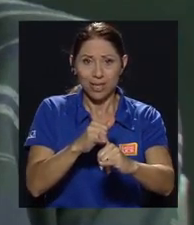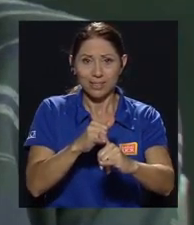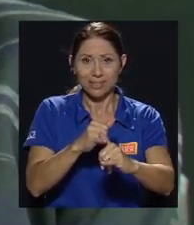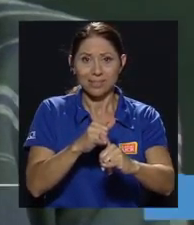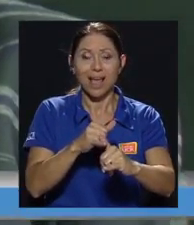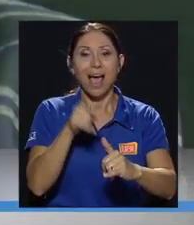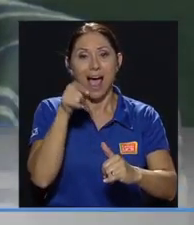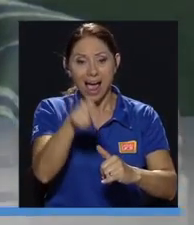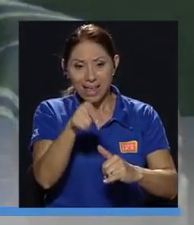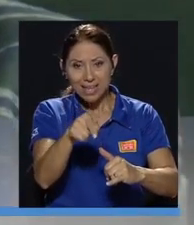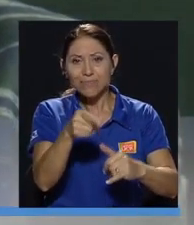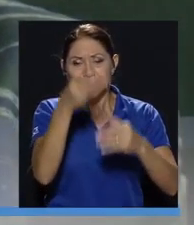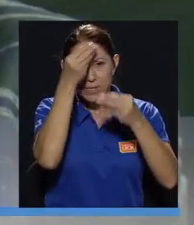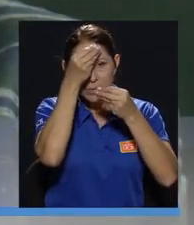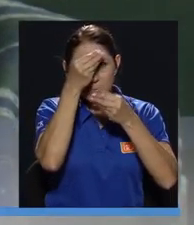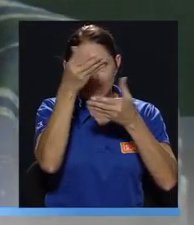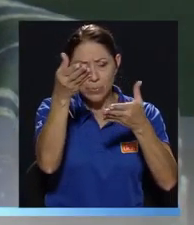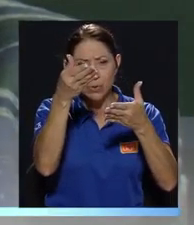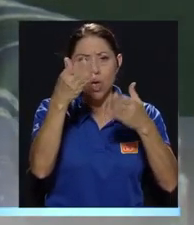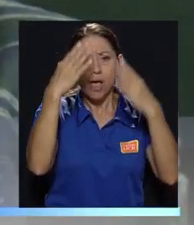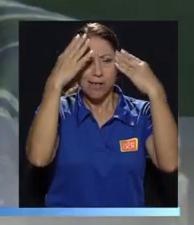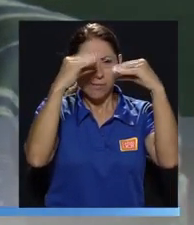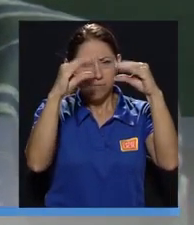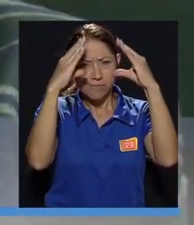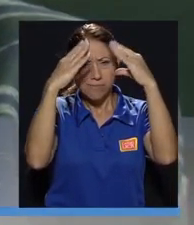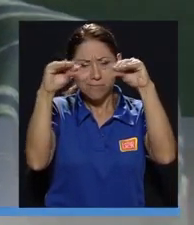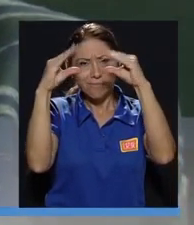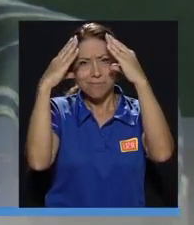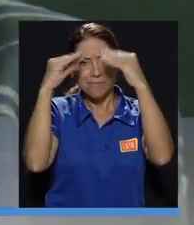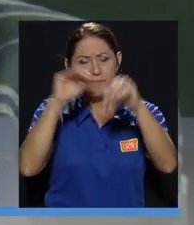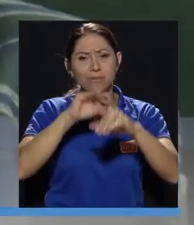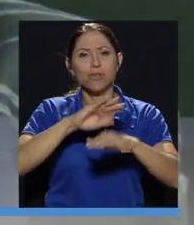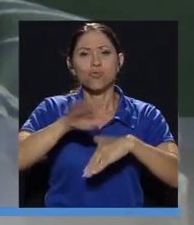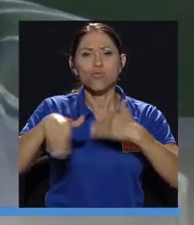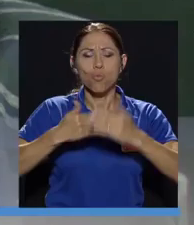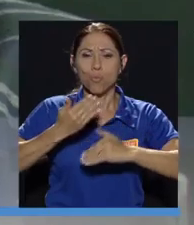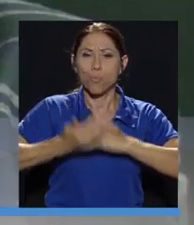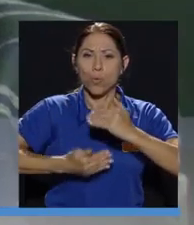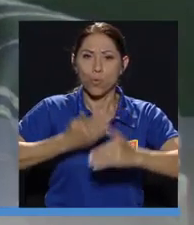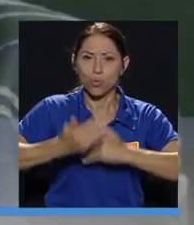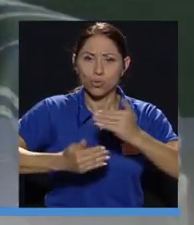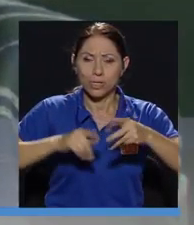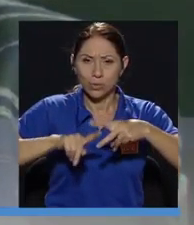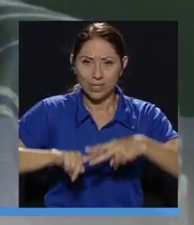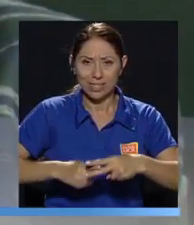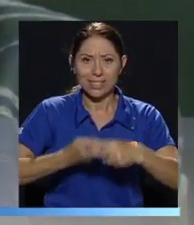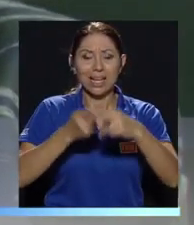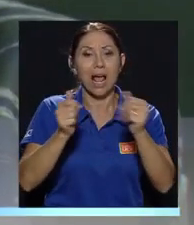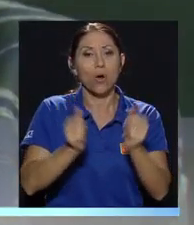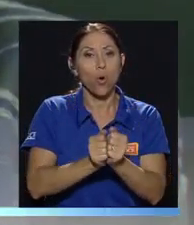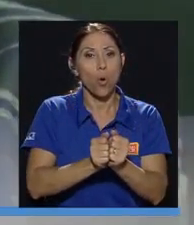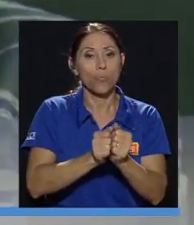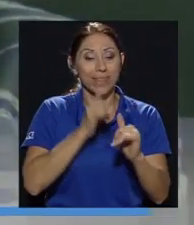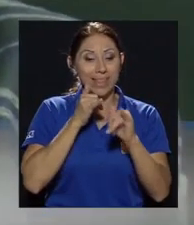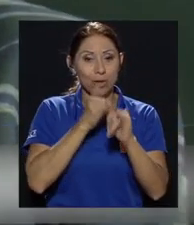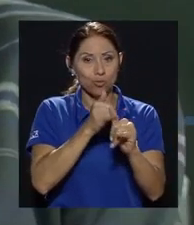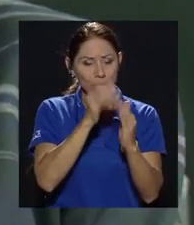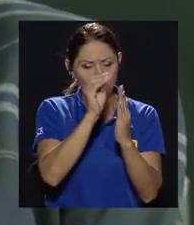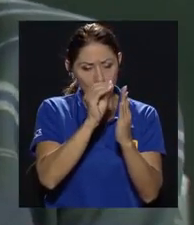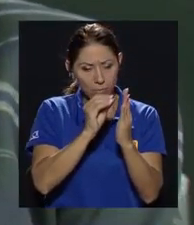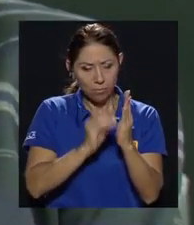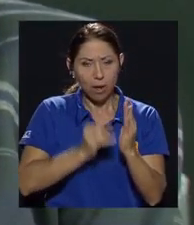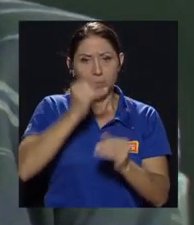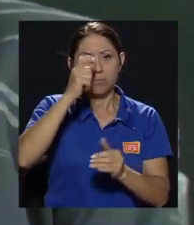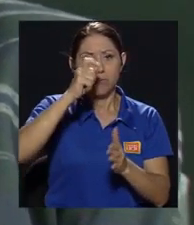ahí toda la información acerca del proceso que se iniciaría con la firma de la denuncia